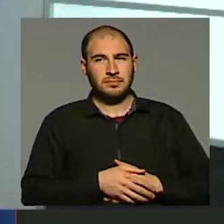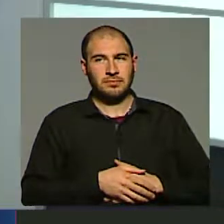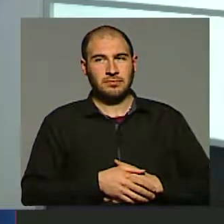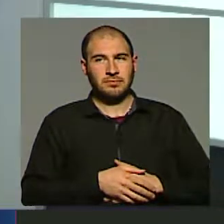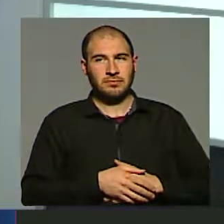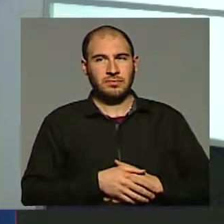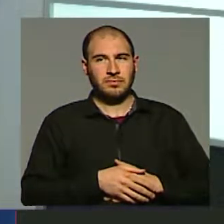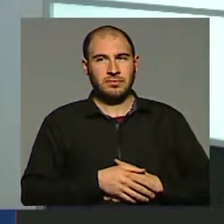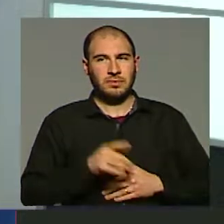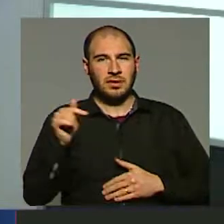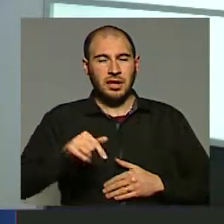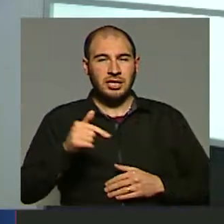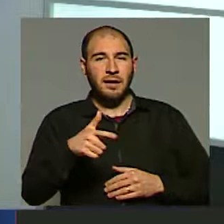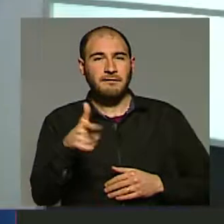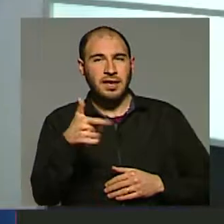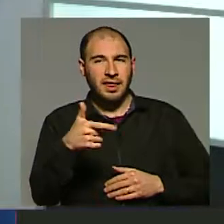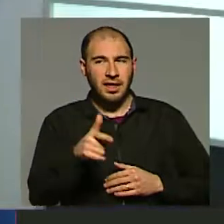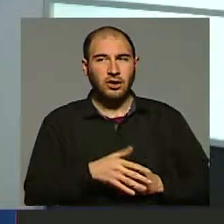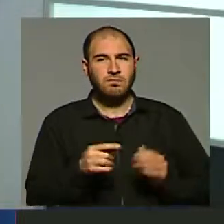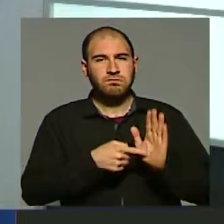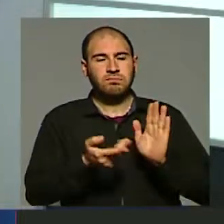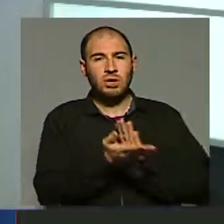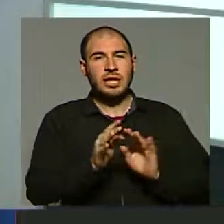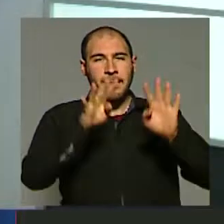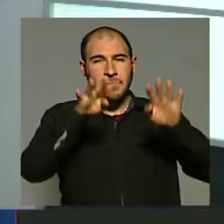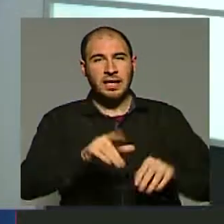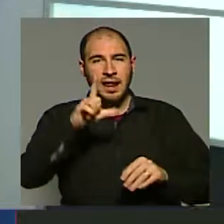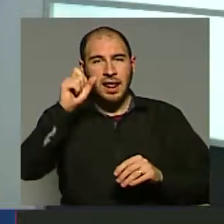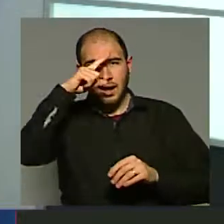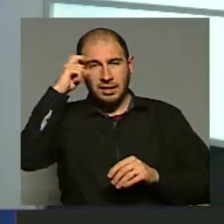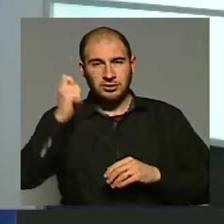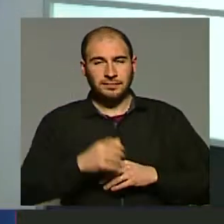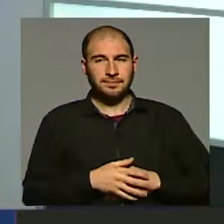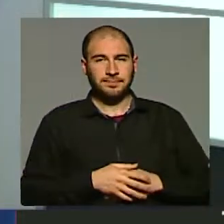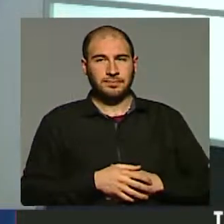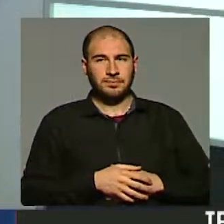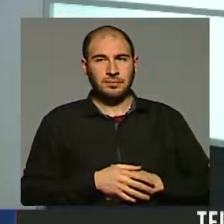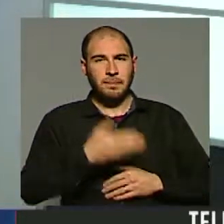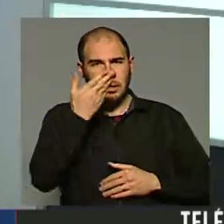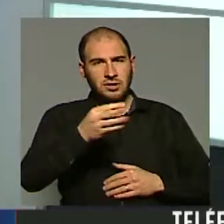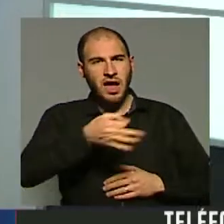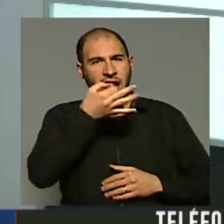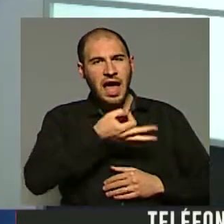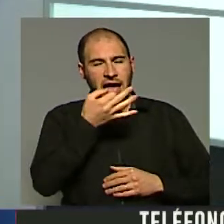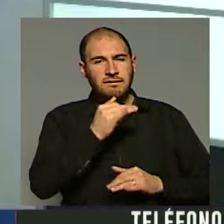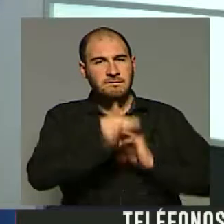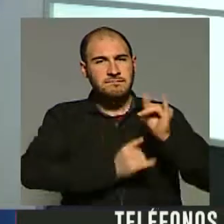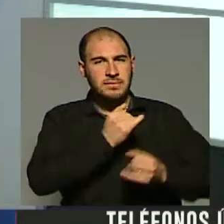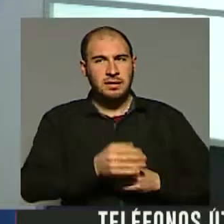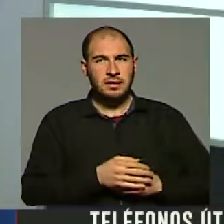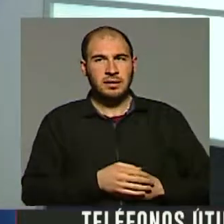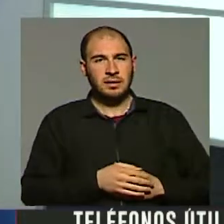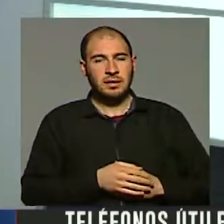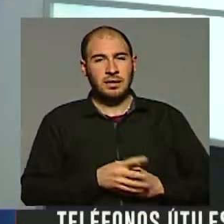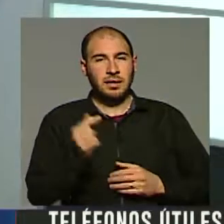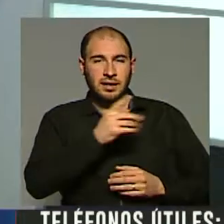Bien, este fue uno de los videos que compartió el portal La Nación, en donde quien narra esta historia y su versión,